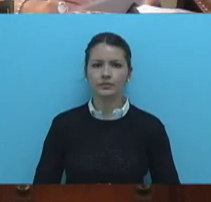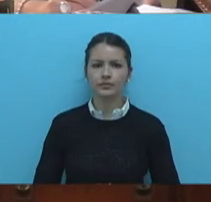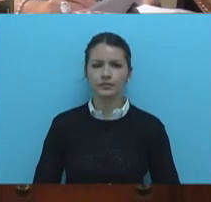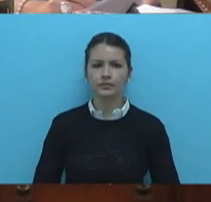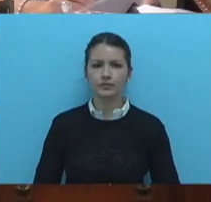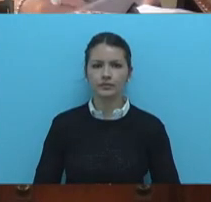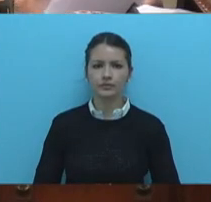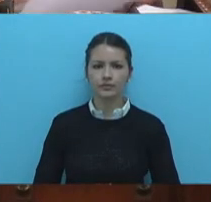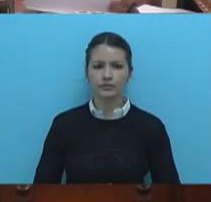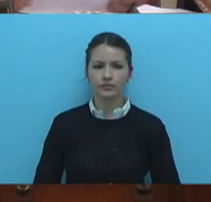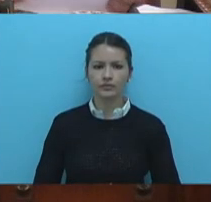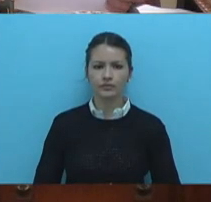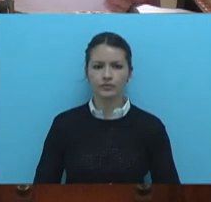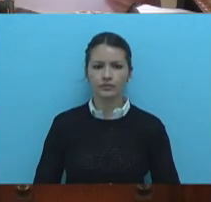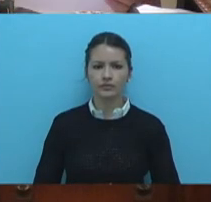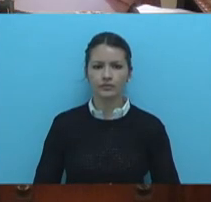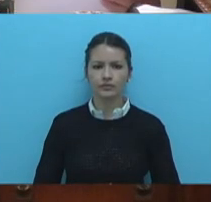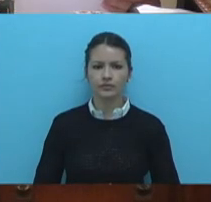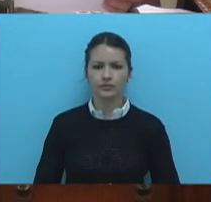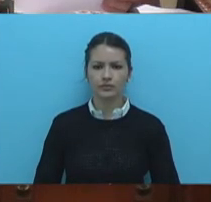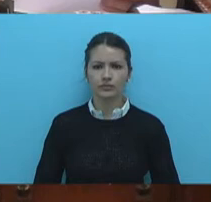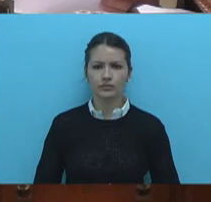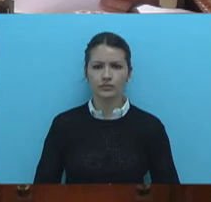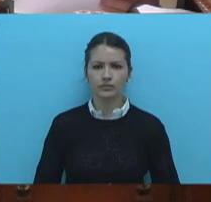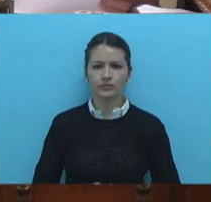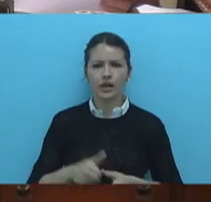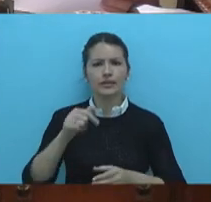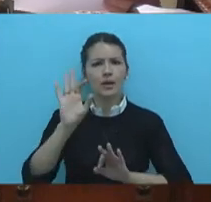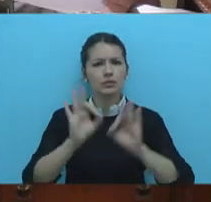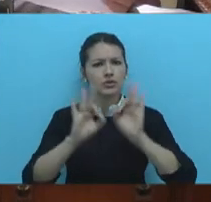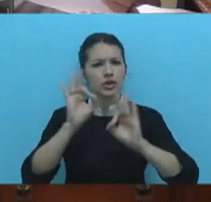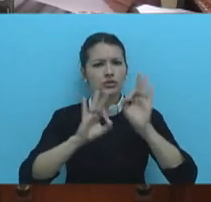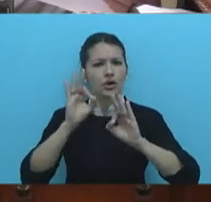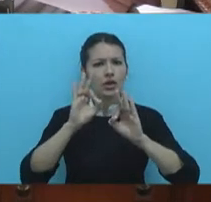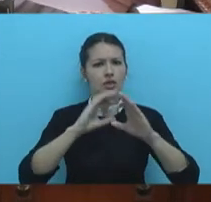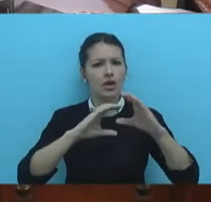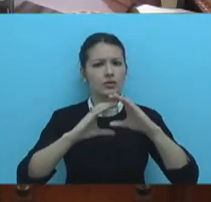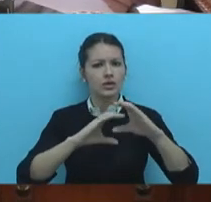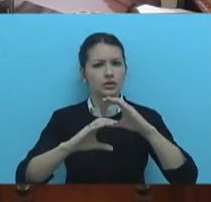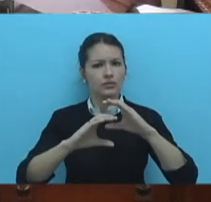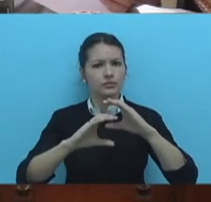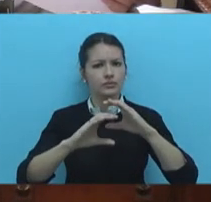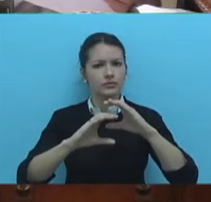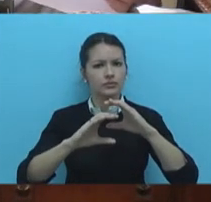Quiero hacer una aclaración, que estamos tratando un proyecto de comunicación, no un proyecto de